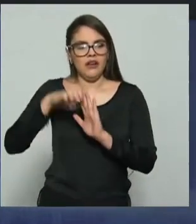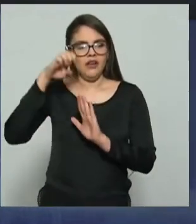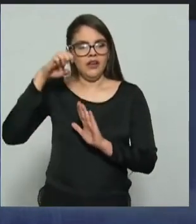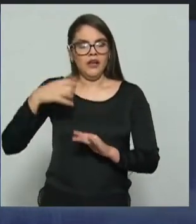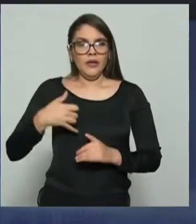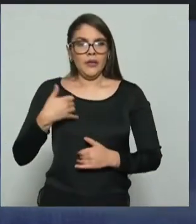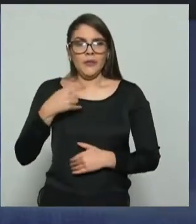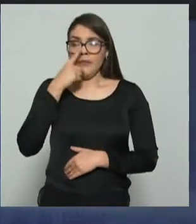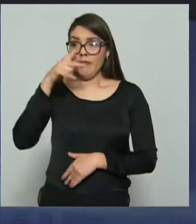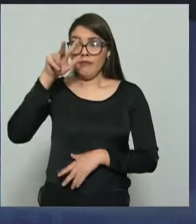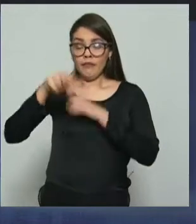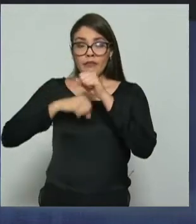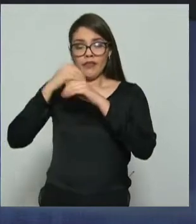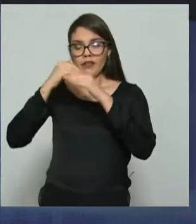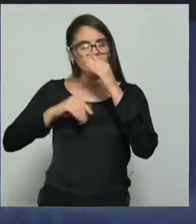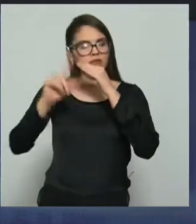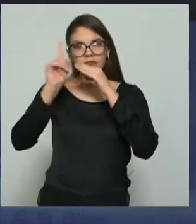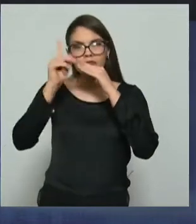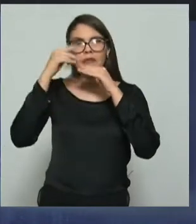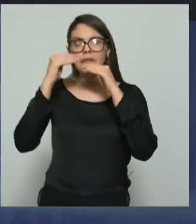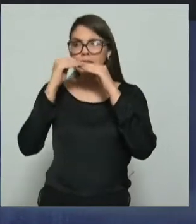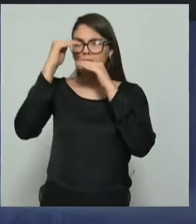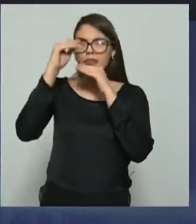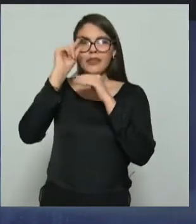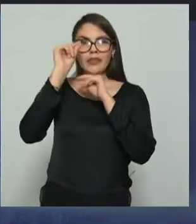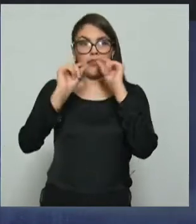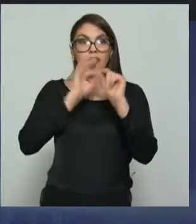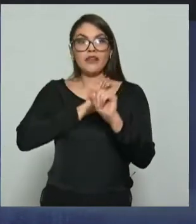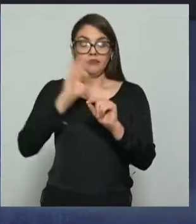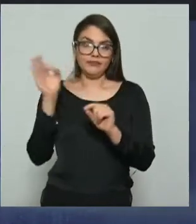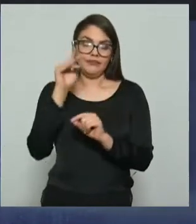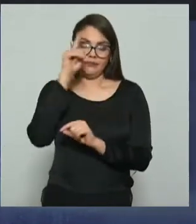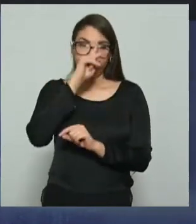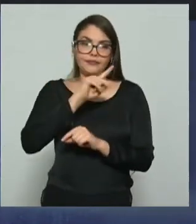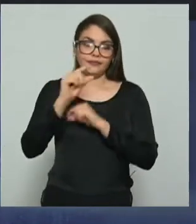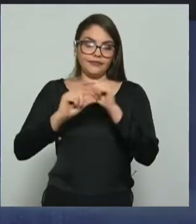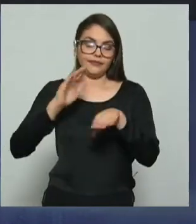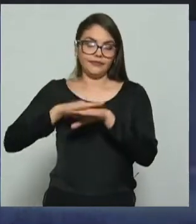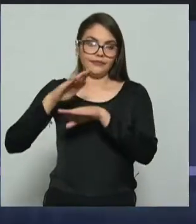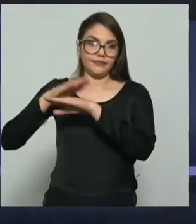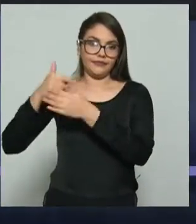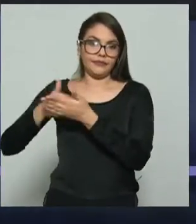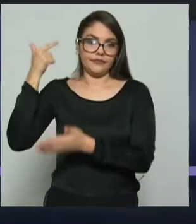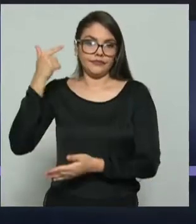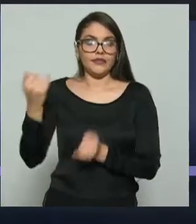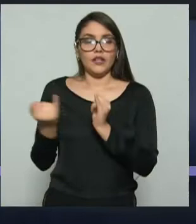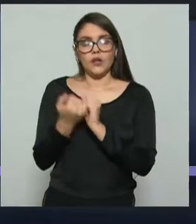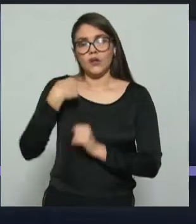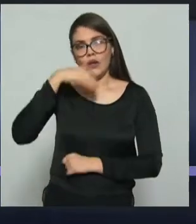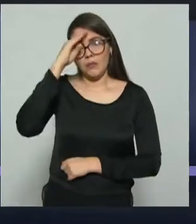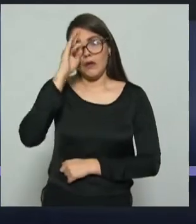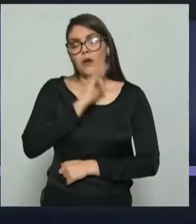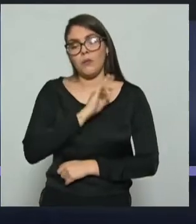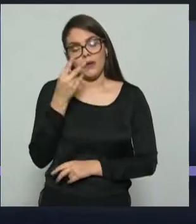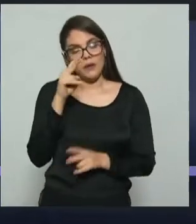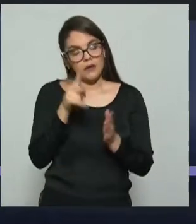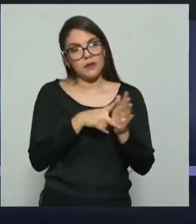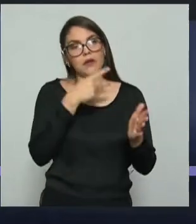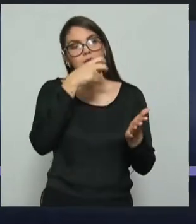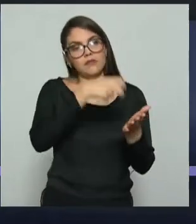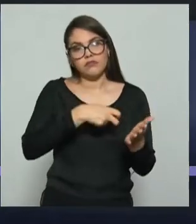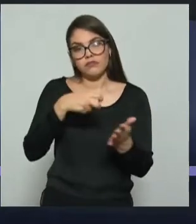menor de edad, pero que ya está en una posición delictiva. Me parece que también que es muy importante recalcar el hecho de que tenemos